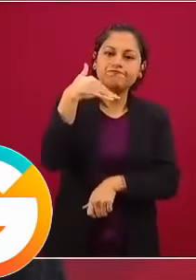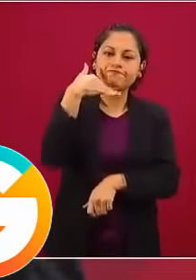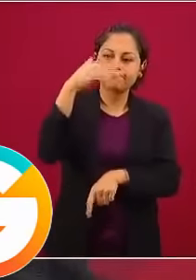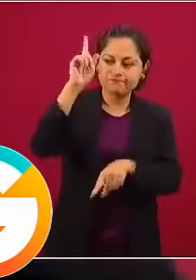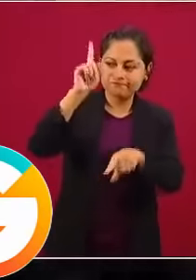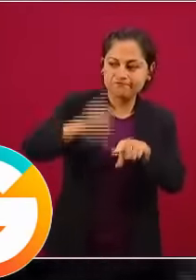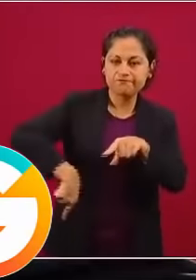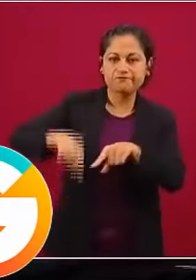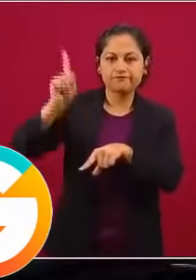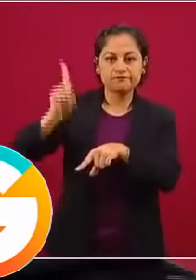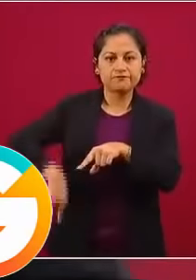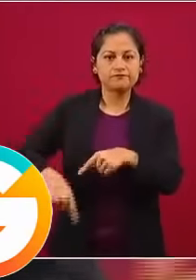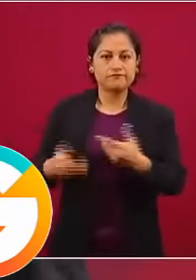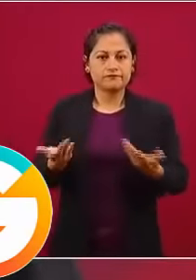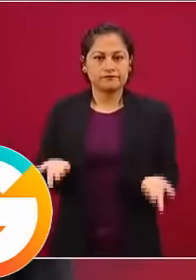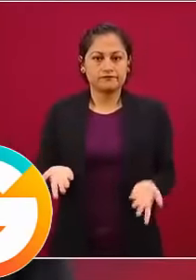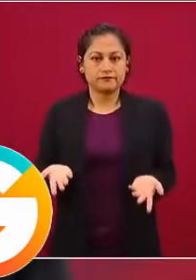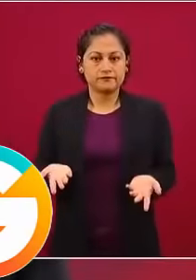en todos lados.